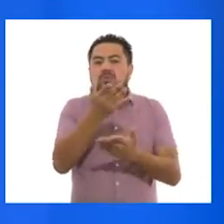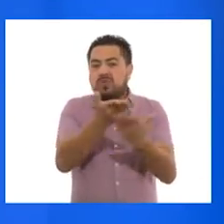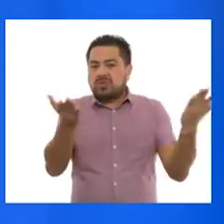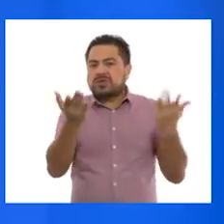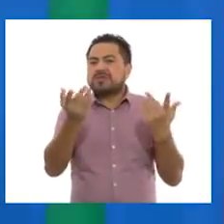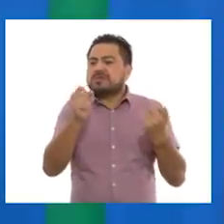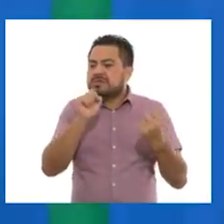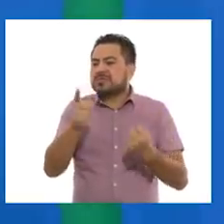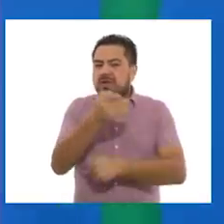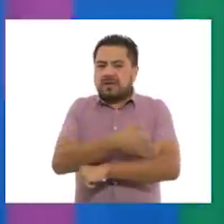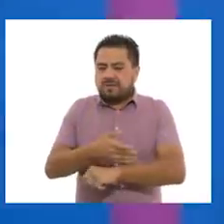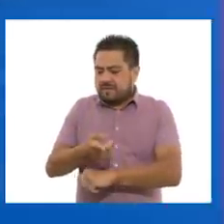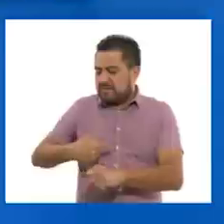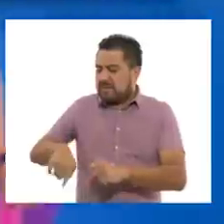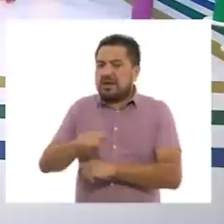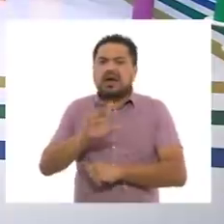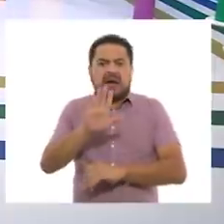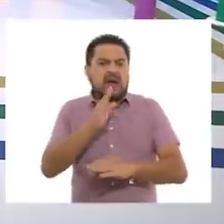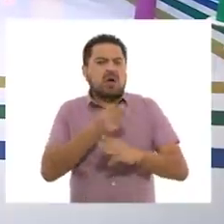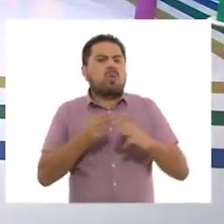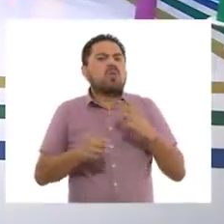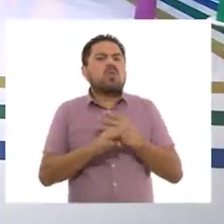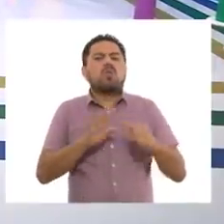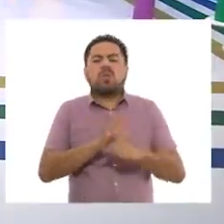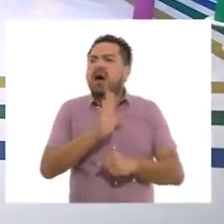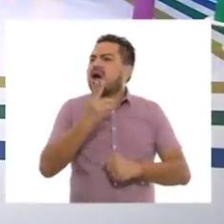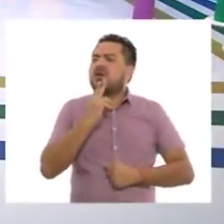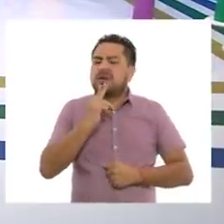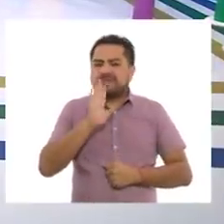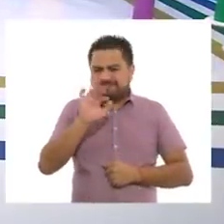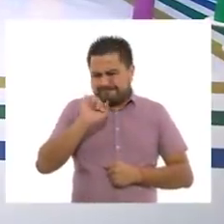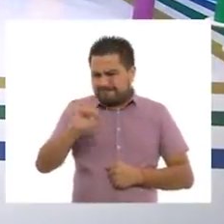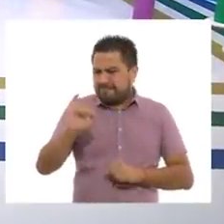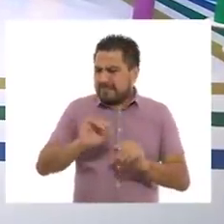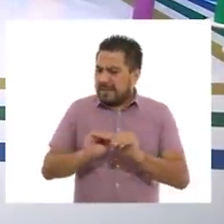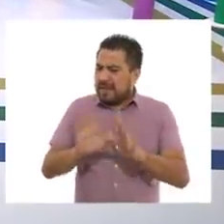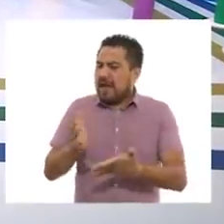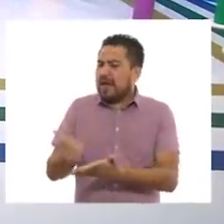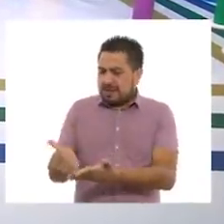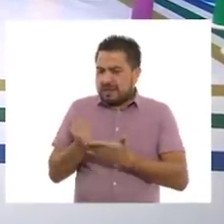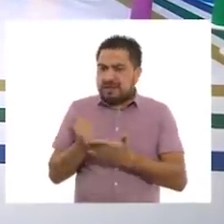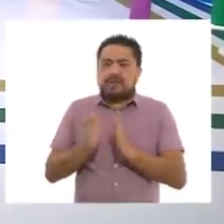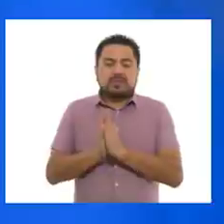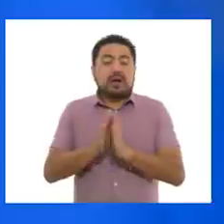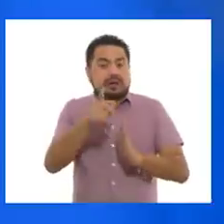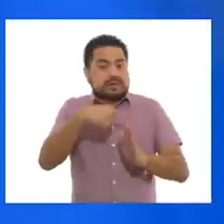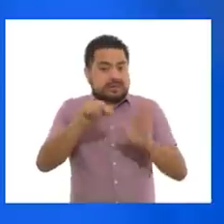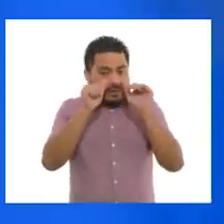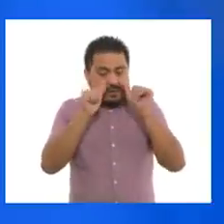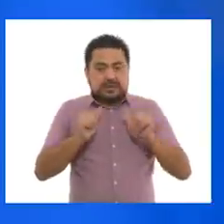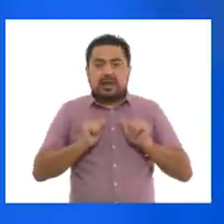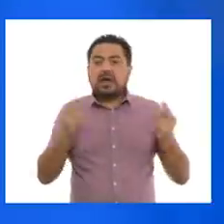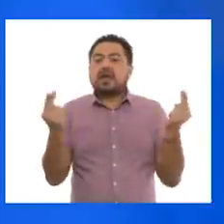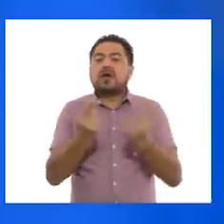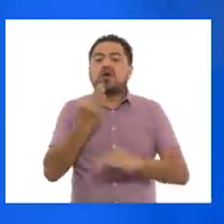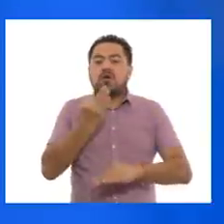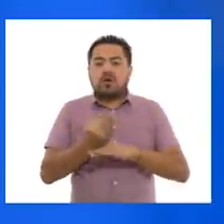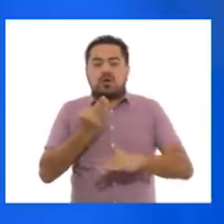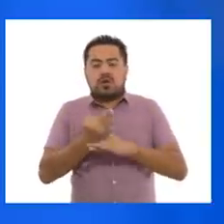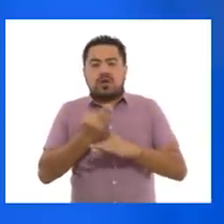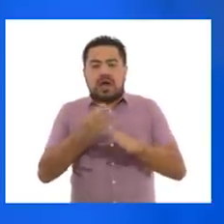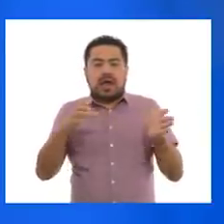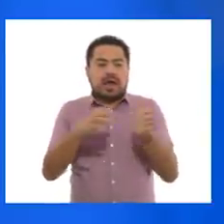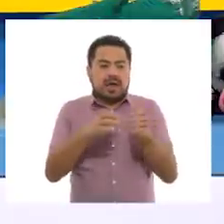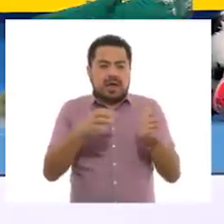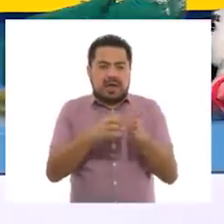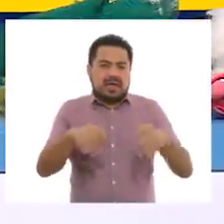ellos. Pero, ¿y si mencionamos los materiales? Sí, ¿qué te parece si me ayudas? Uh-huh. Bien, pongan mucha atención. Vamos a necesitar una caja de